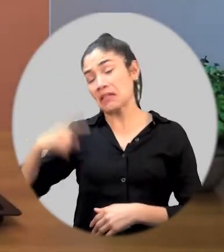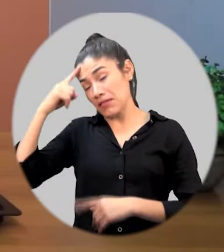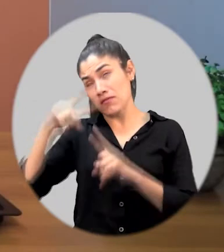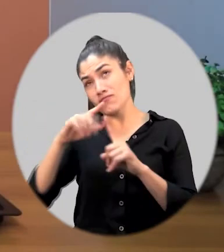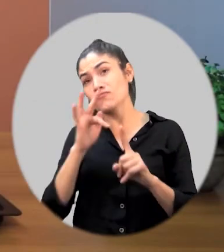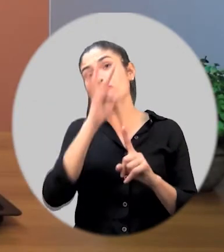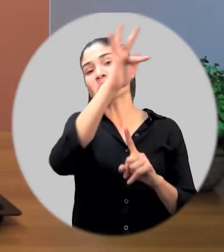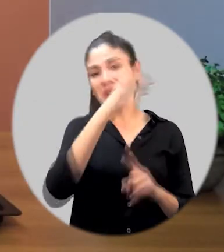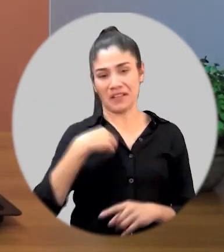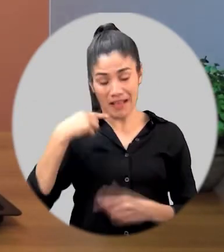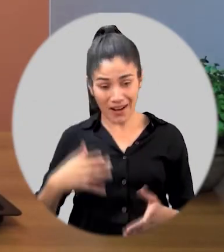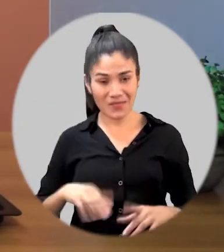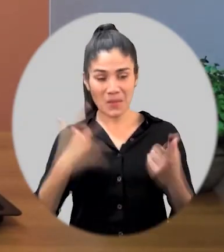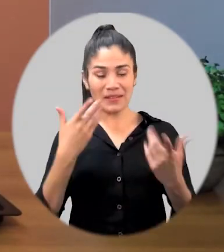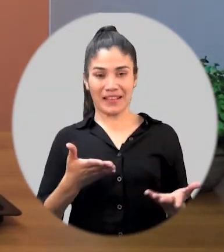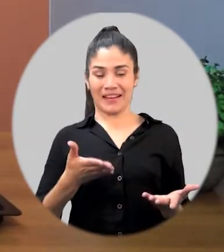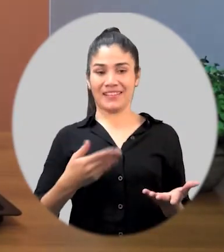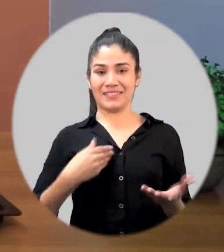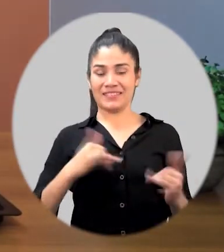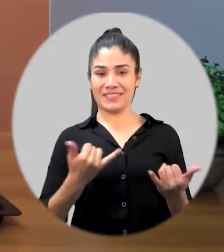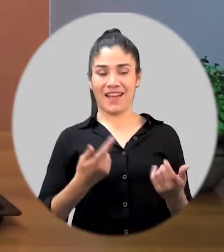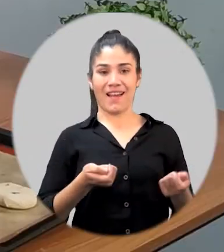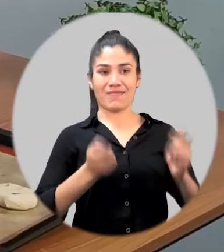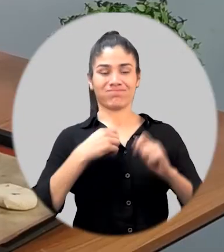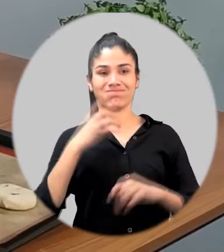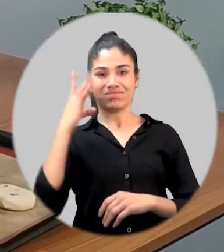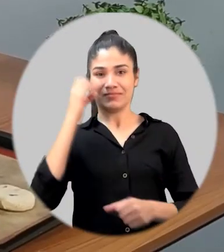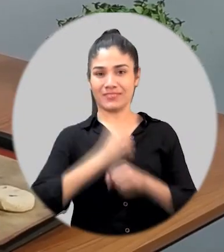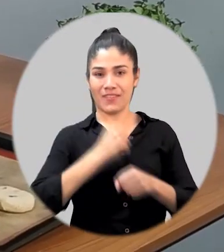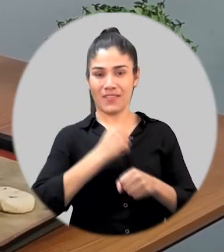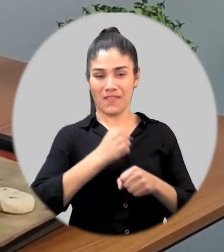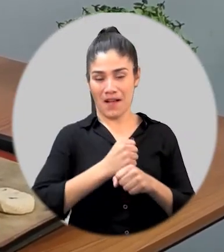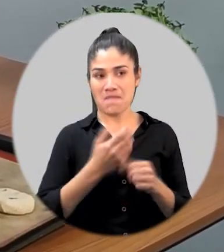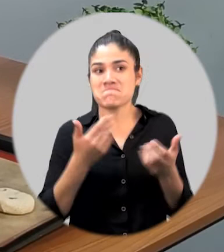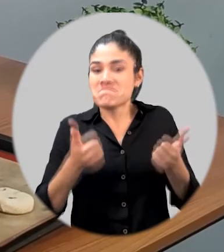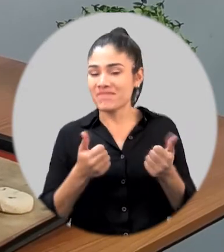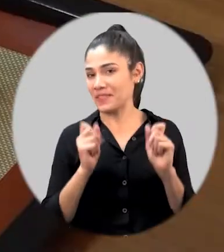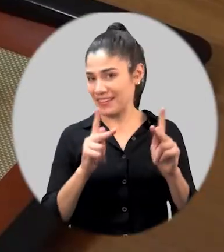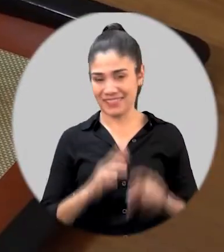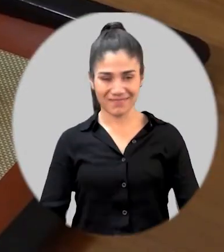terminar siendo mi carrera. Antes pensaba que iba a ser ingeniero, y ahora estoy cocinando.